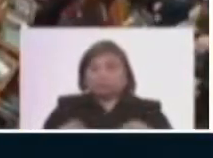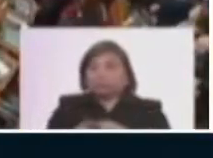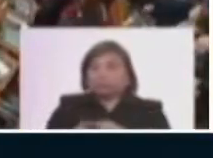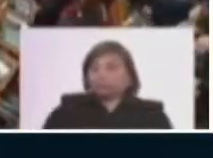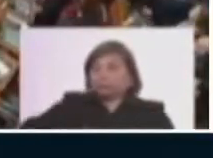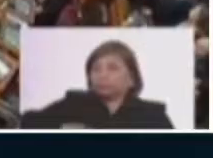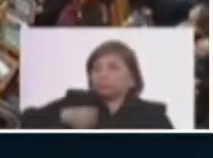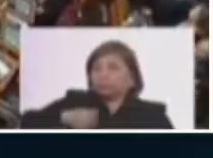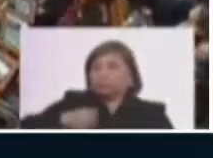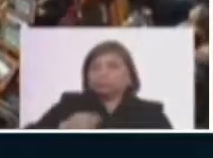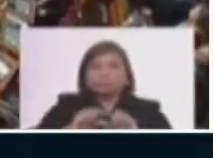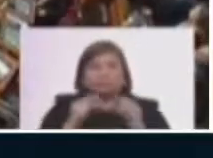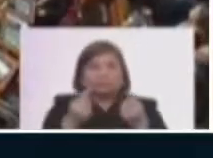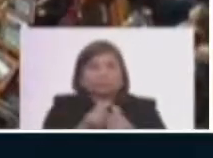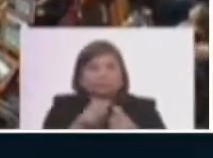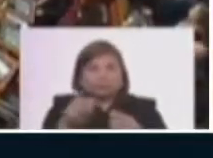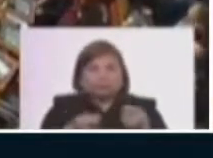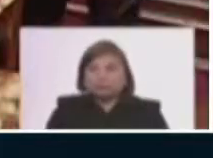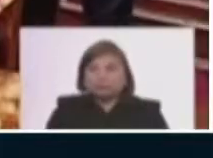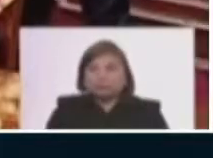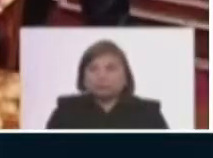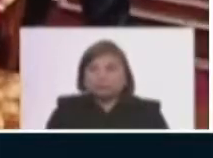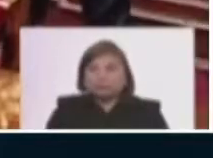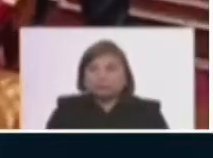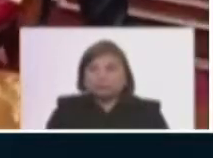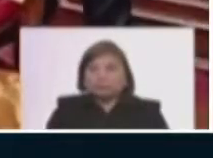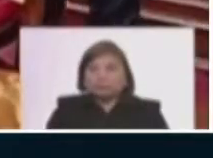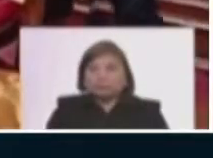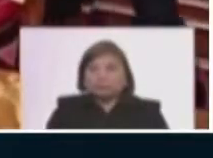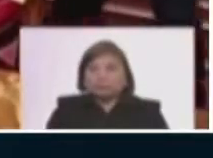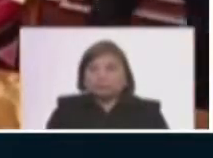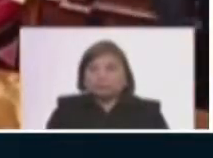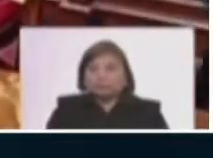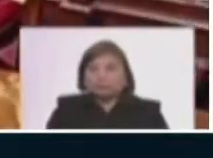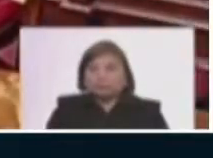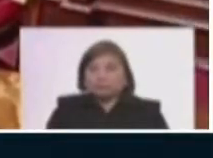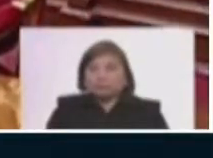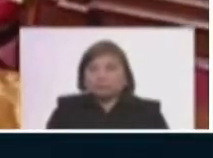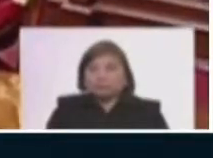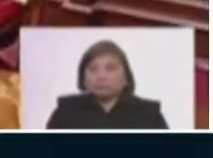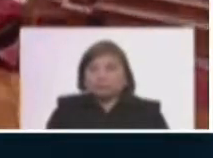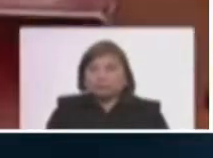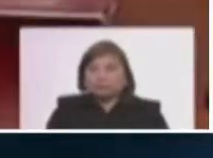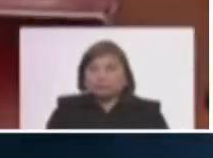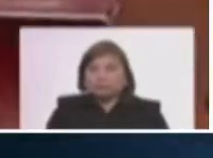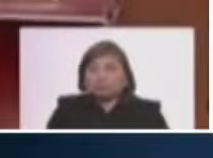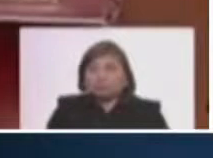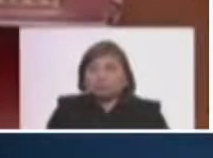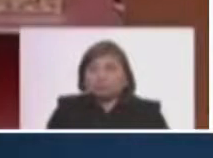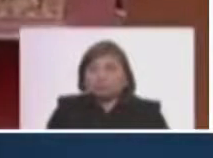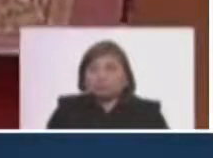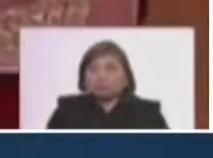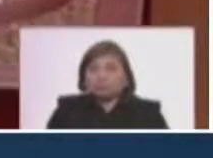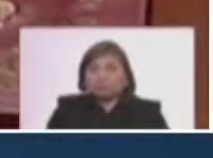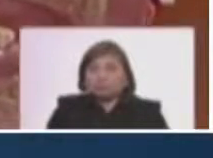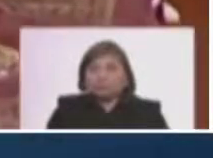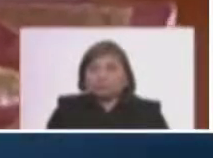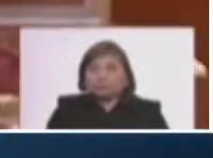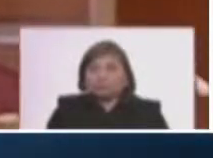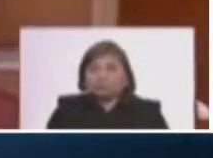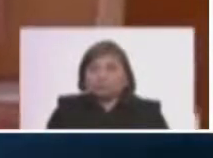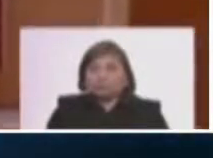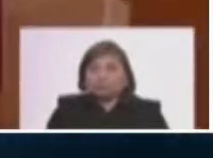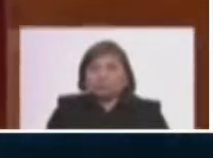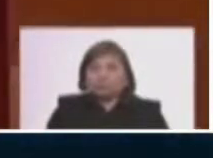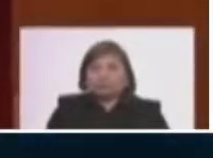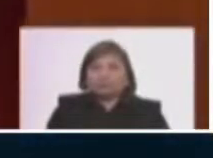aquellos que quieren causar más revueltas, para aquellos que quieren ir a una asamblea constituyente, que son sectores radicalizados, que